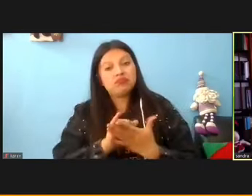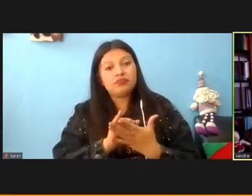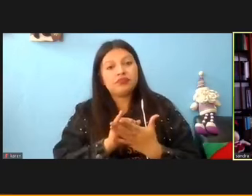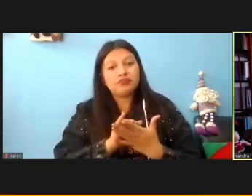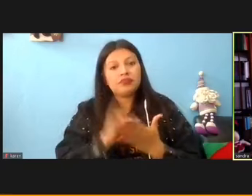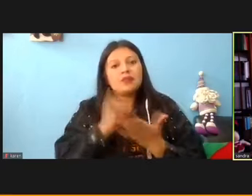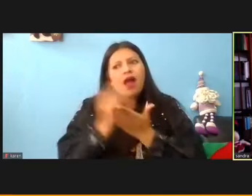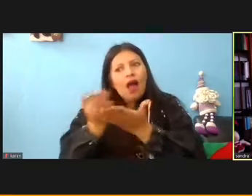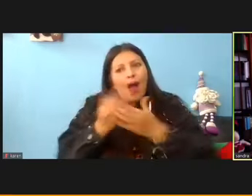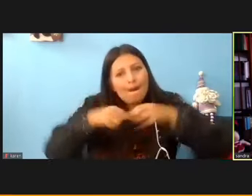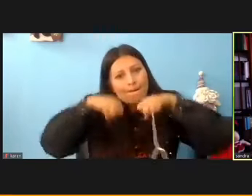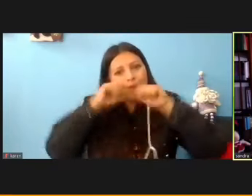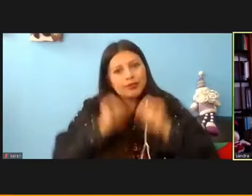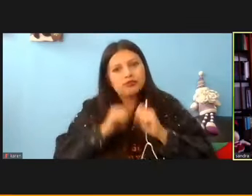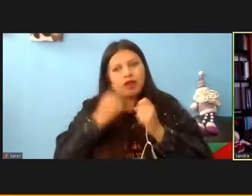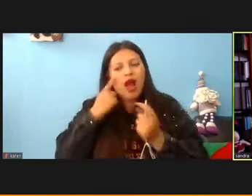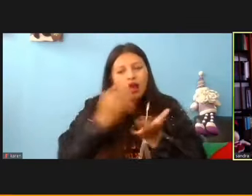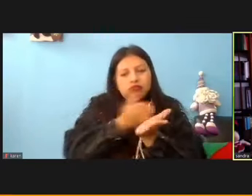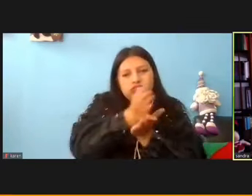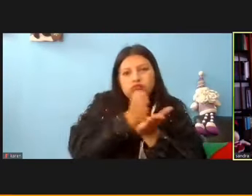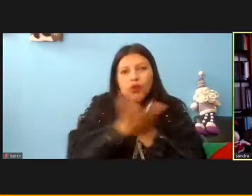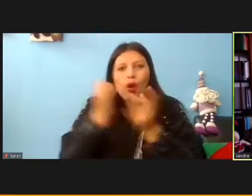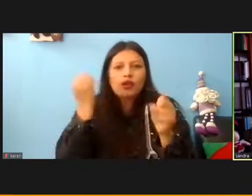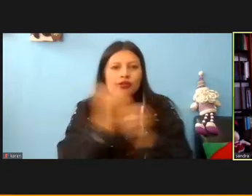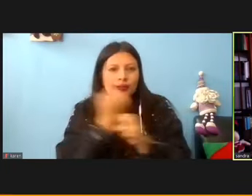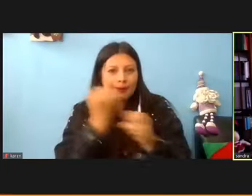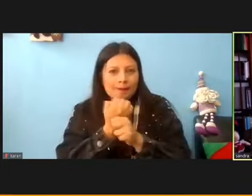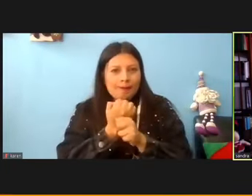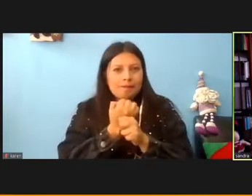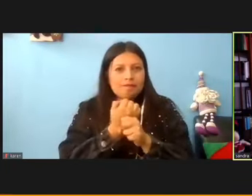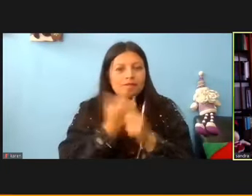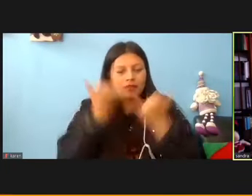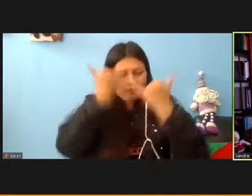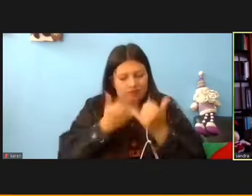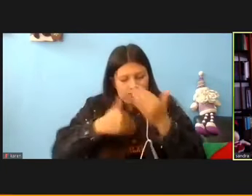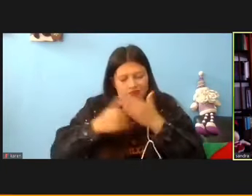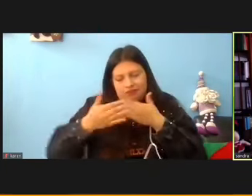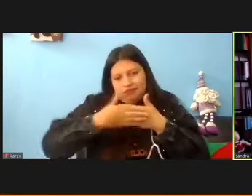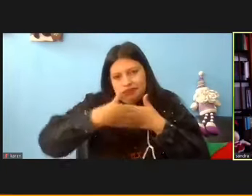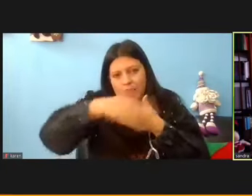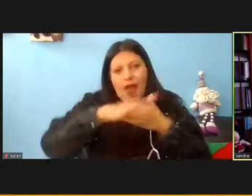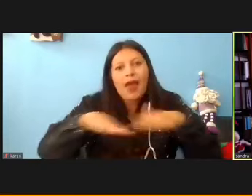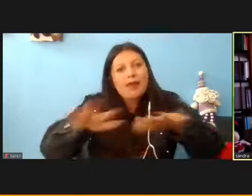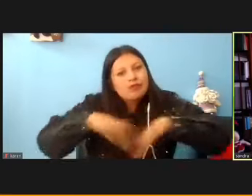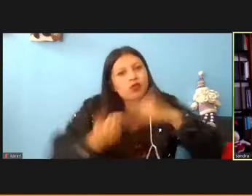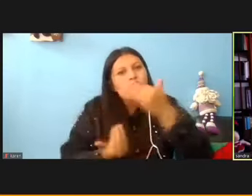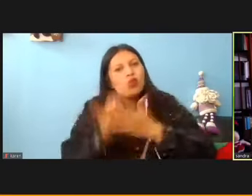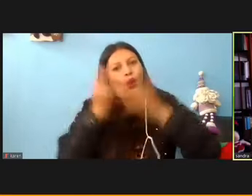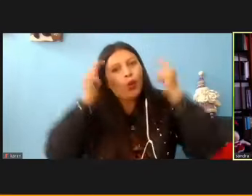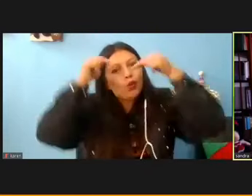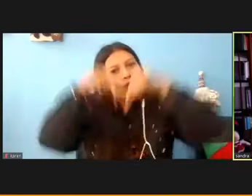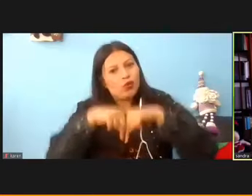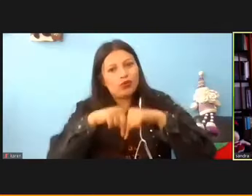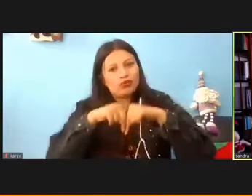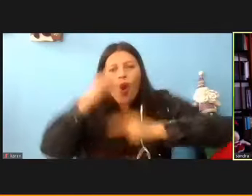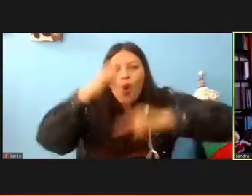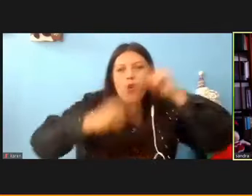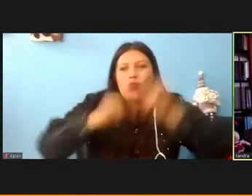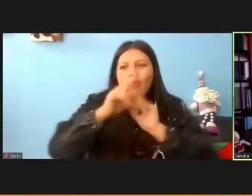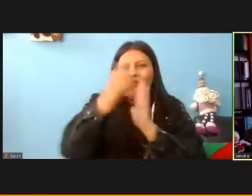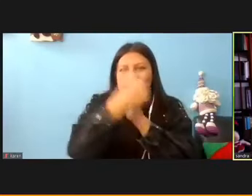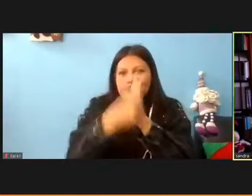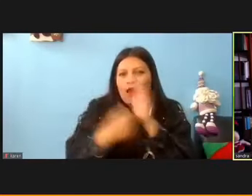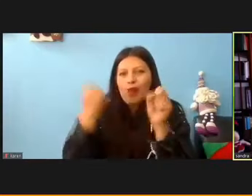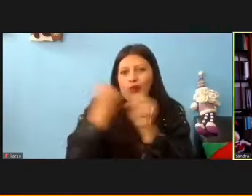que nos permitiría trazar rutas de trabajo común de aquí en adelante, espacios de nuevos encuentros, construir una agenda de